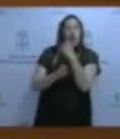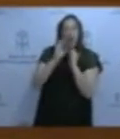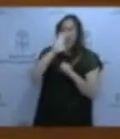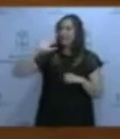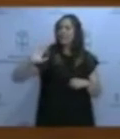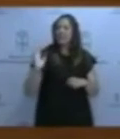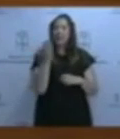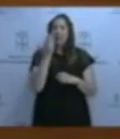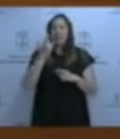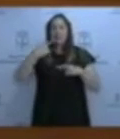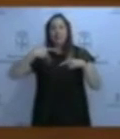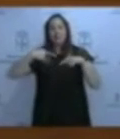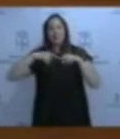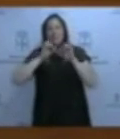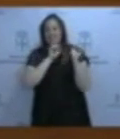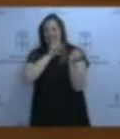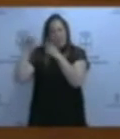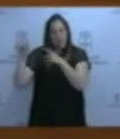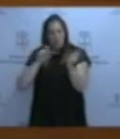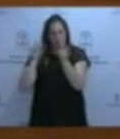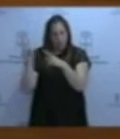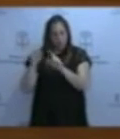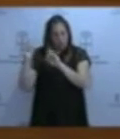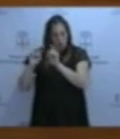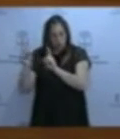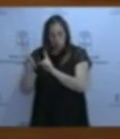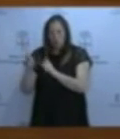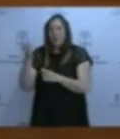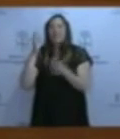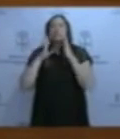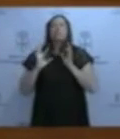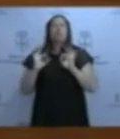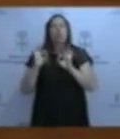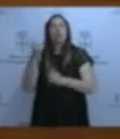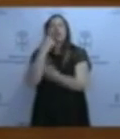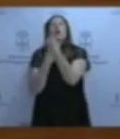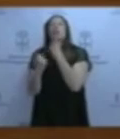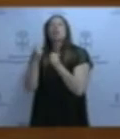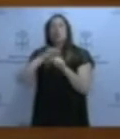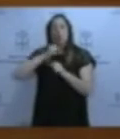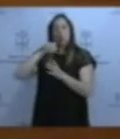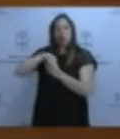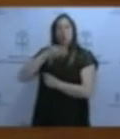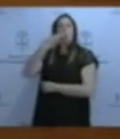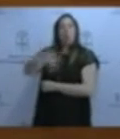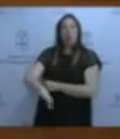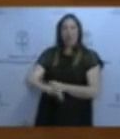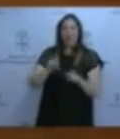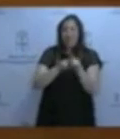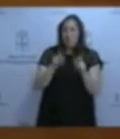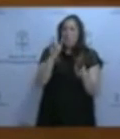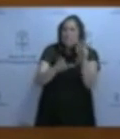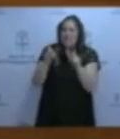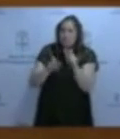puedan consultar a los especialistas de los hospitales. En definitiva, invertir en plantilla y, para poder invertir